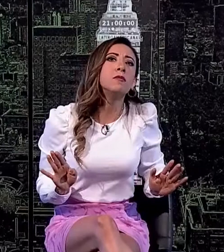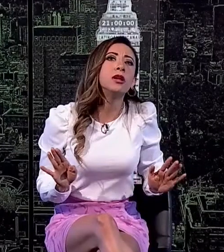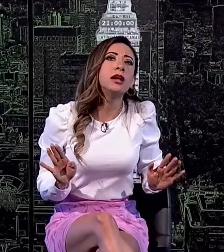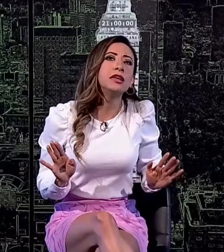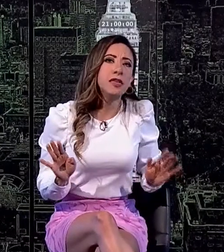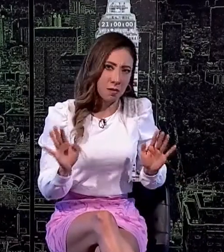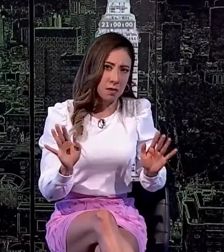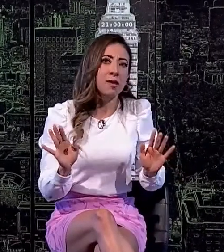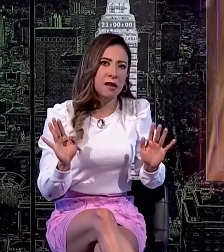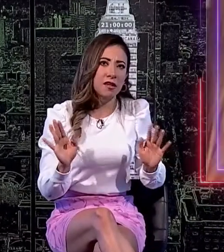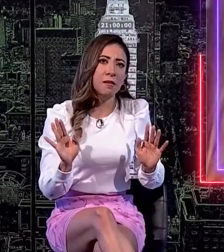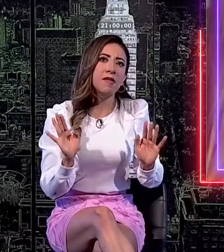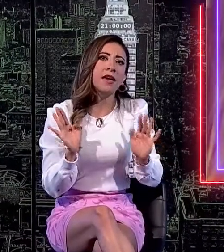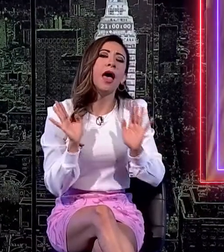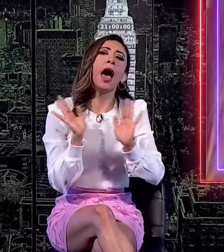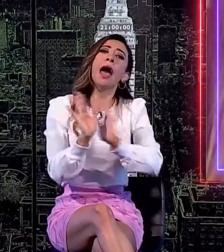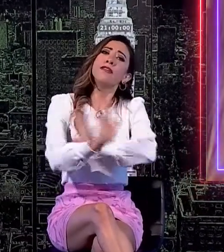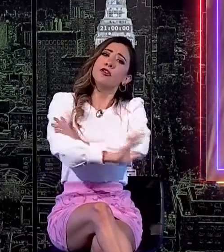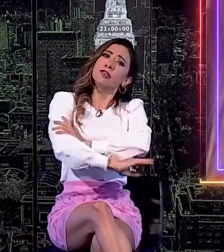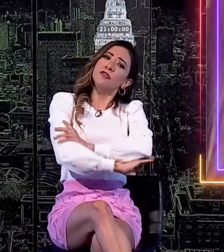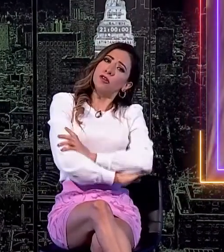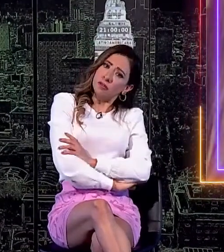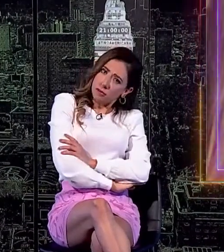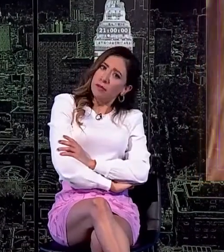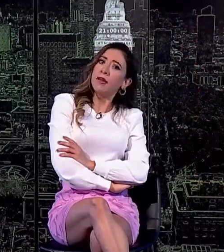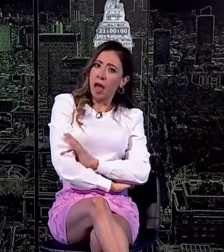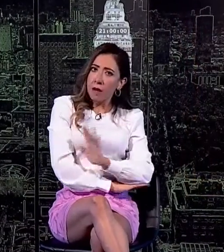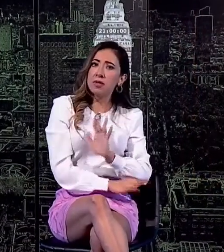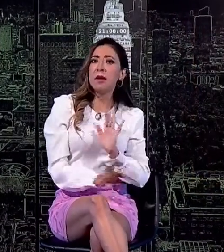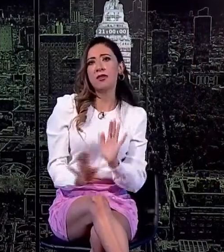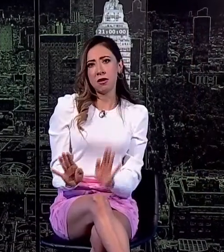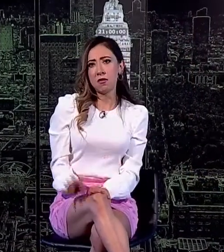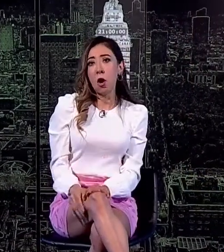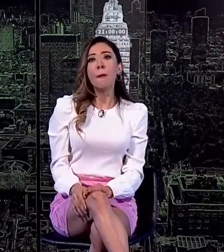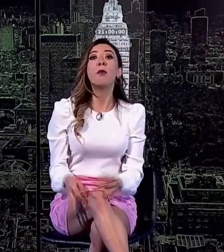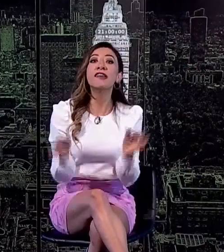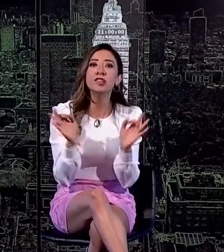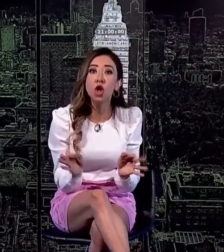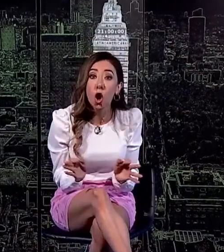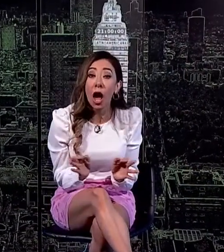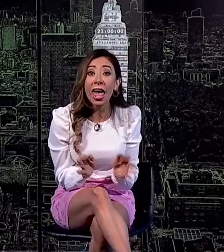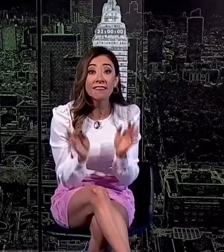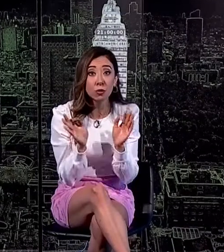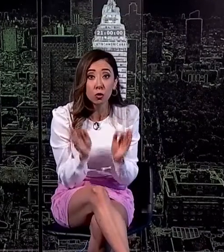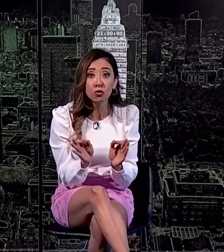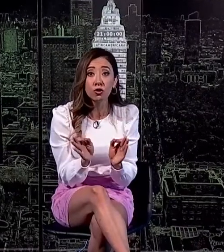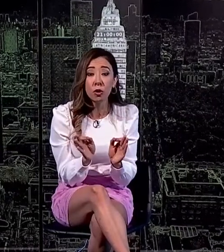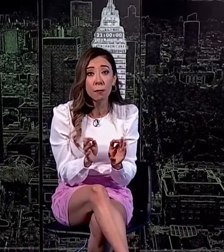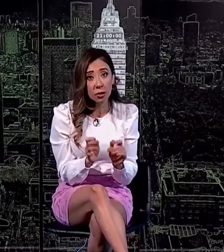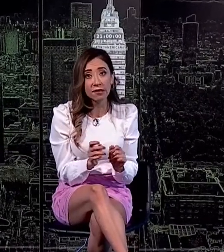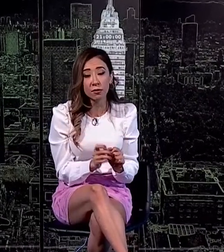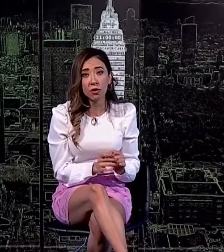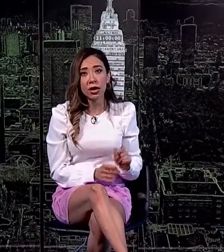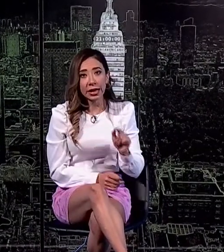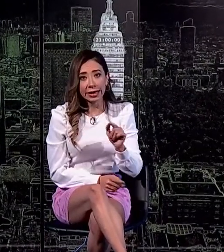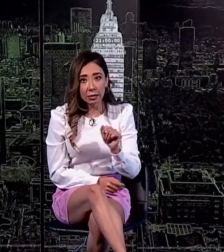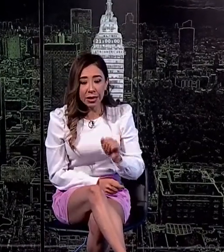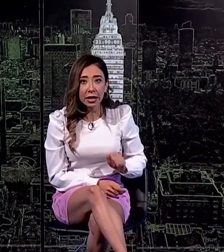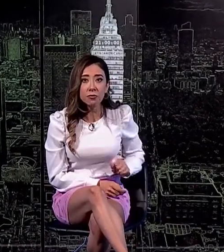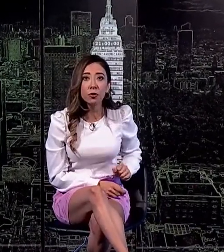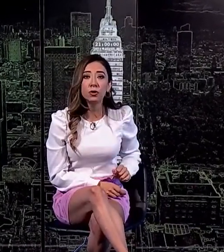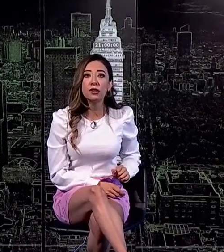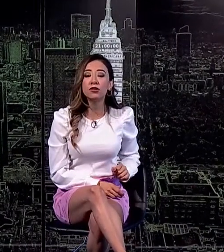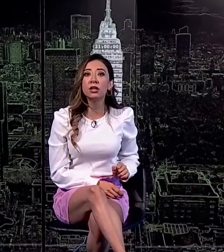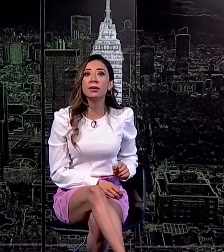cuenta, como la niña del meme, ya sabe, de, ah, entonces yo, a mi madre, ¿no? Pues no, es justo por eso que